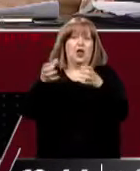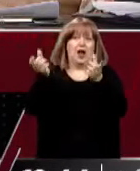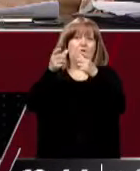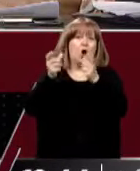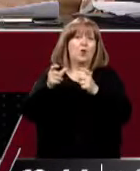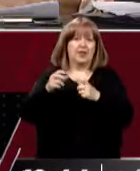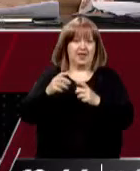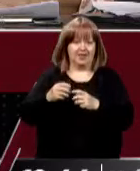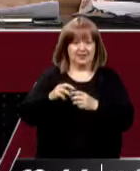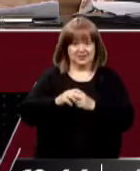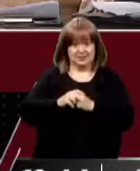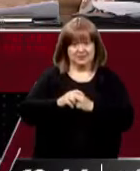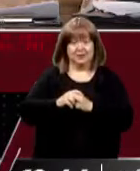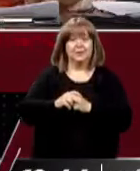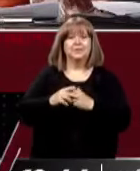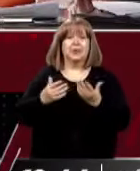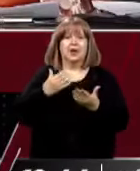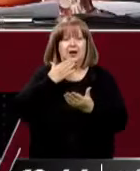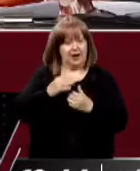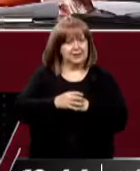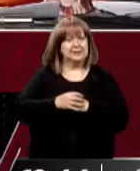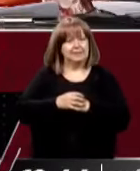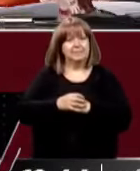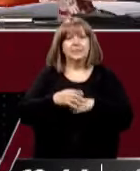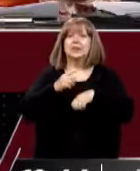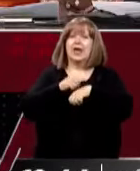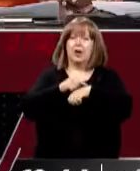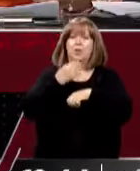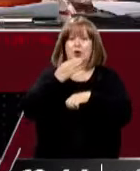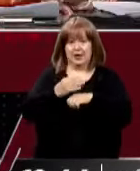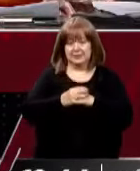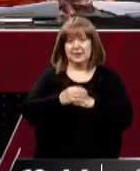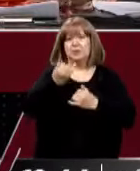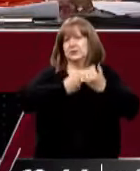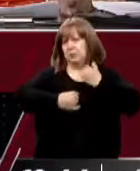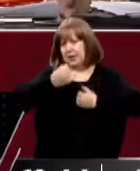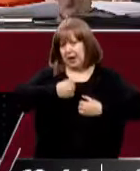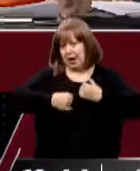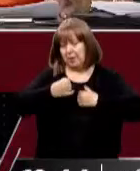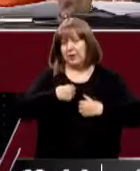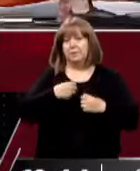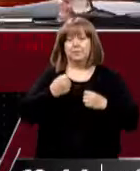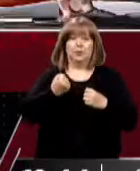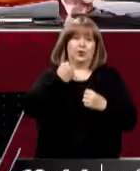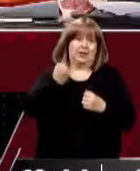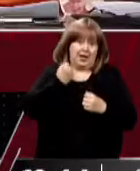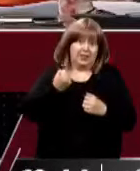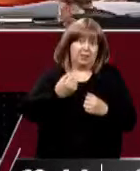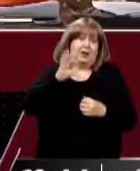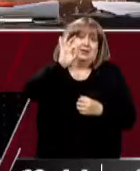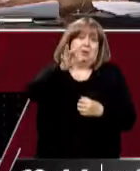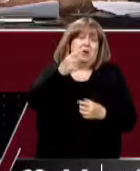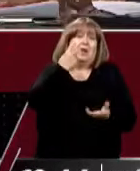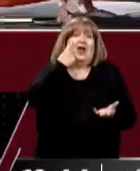muchísimas gracias por este tiempo. Uno estaría hablando mucho más, pero bueno, los tiempos son así, pero igualmente queríamos tener también la palabra de ustedes, ¿no? Dentro de todo